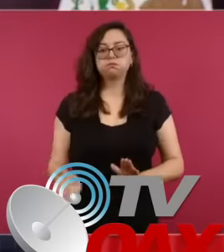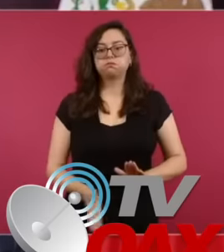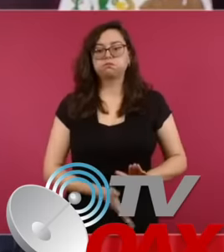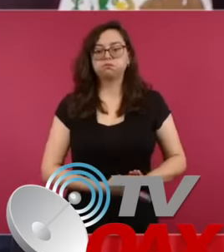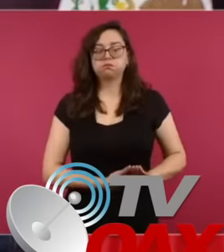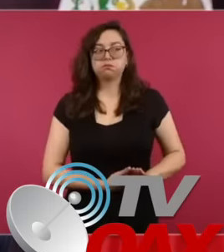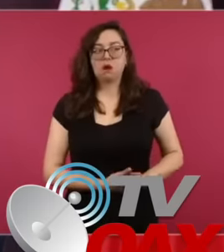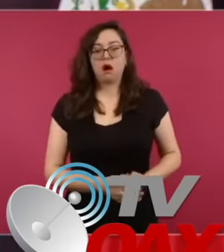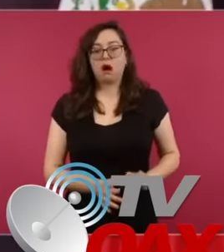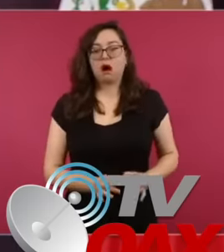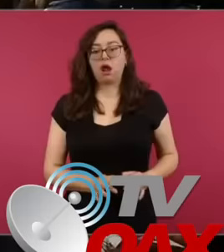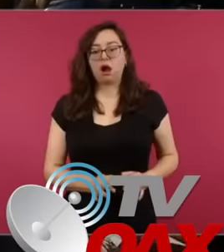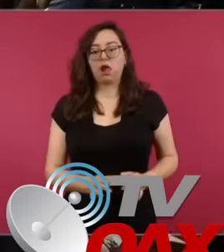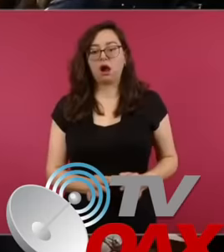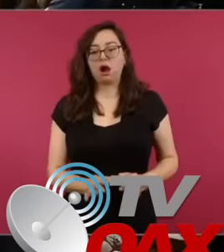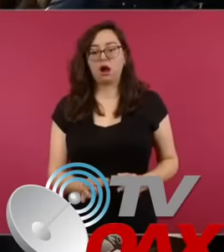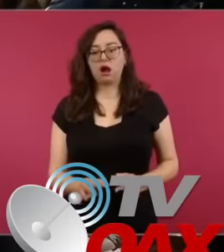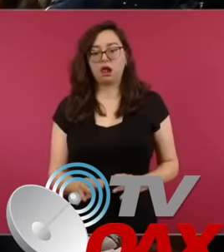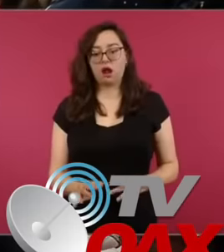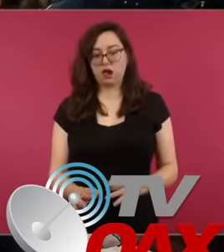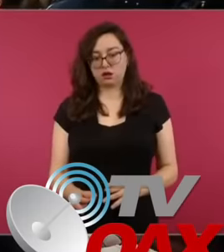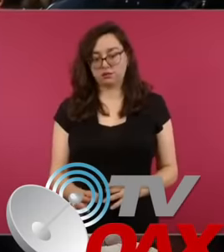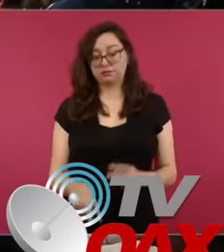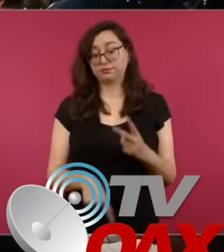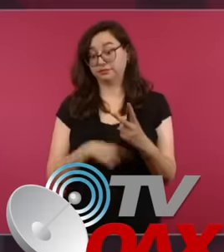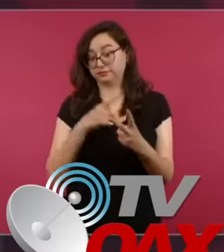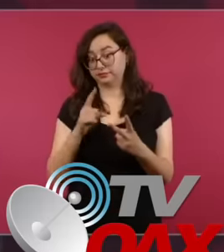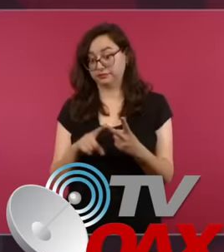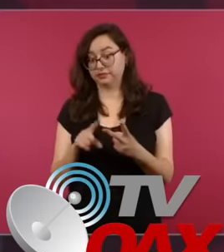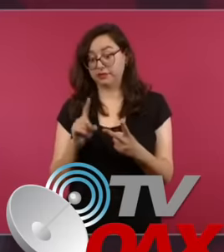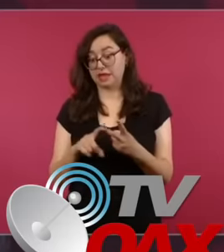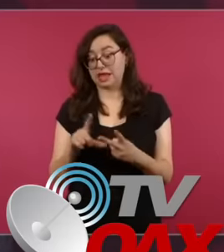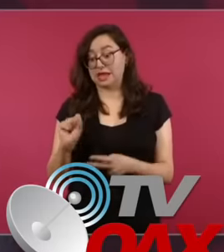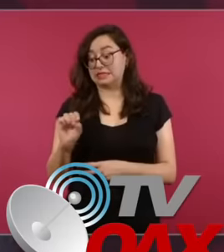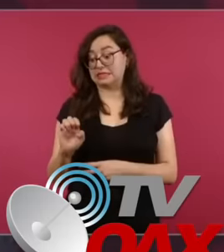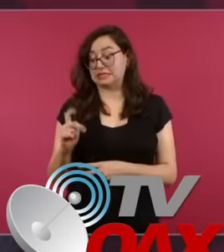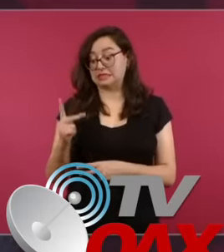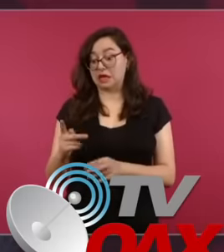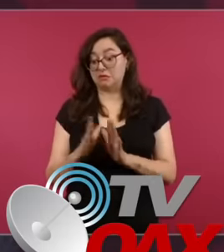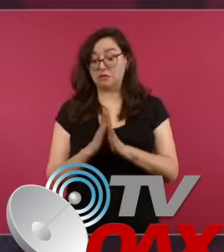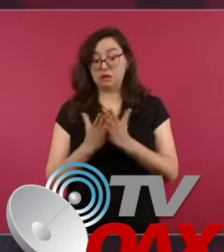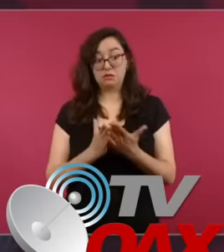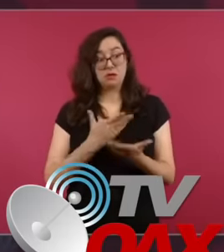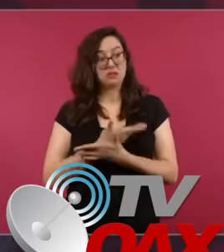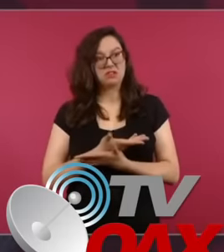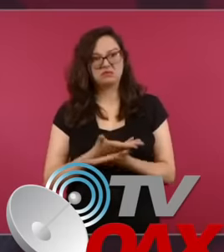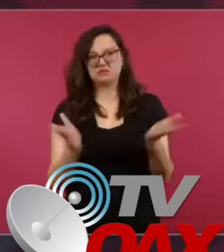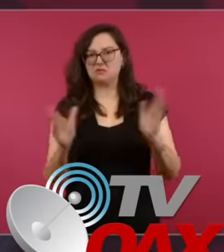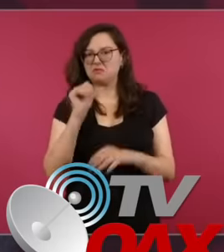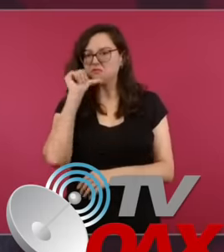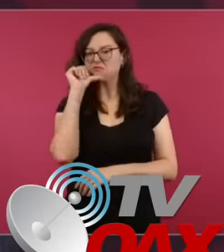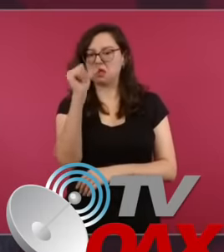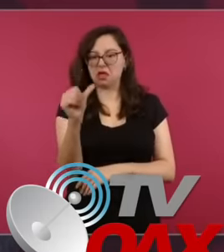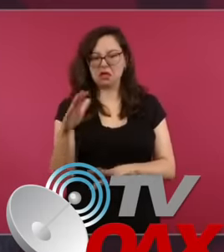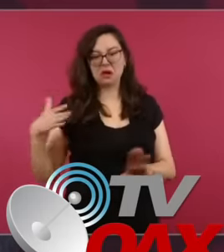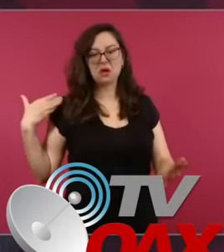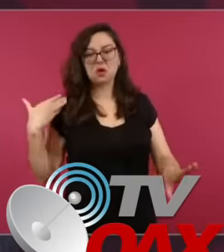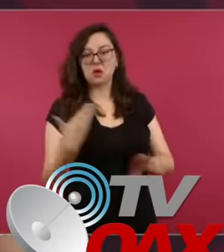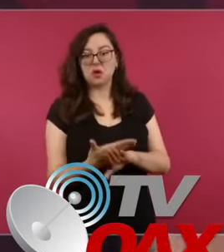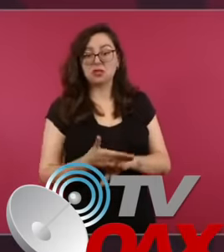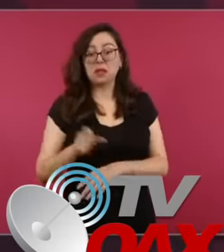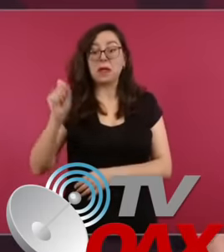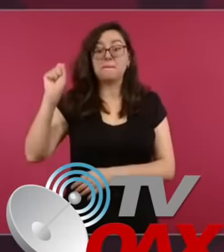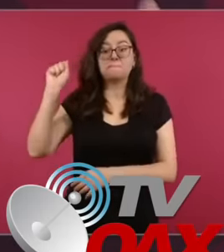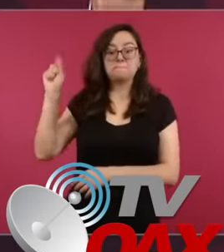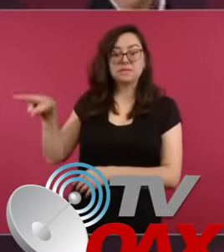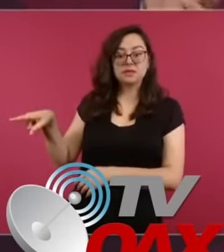fue el que dio el amparo para que no se distribuyeran los libros de texto. Y